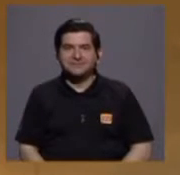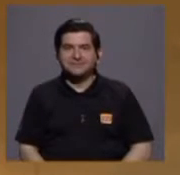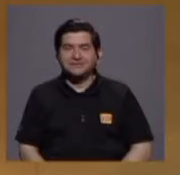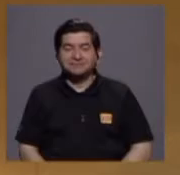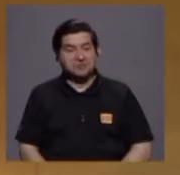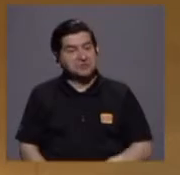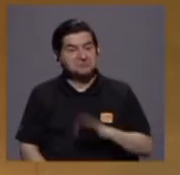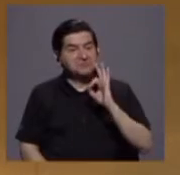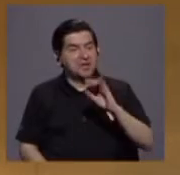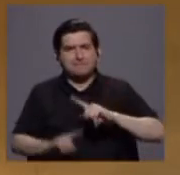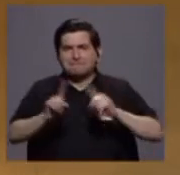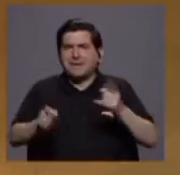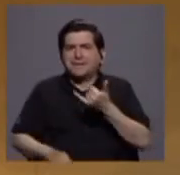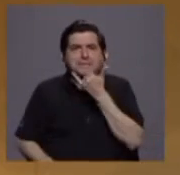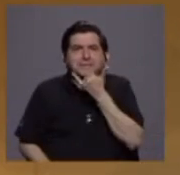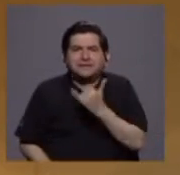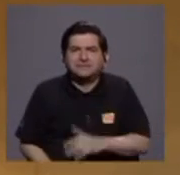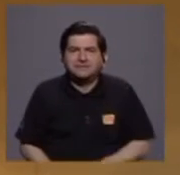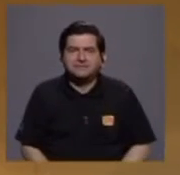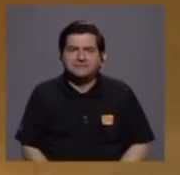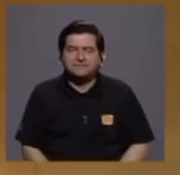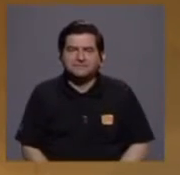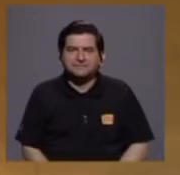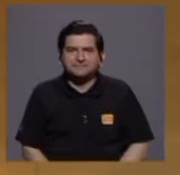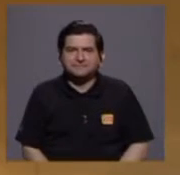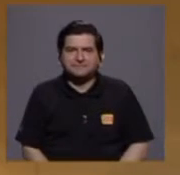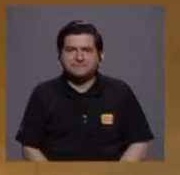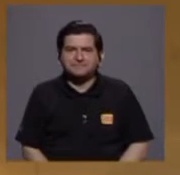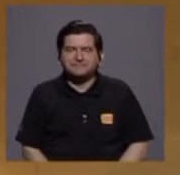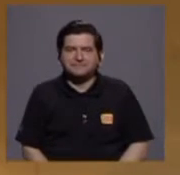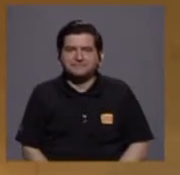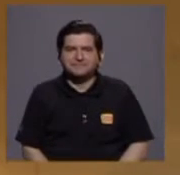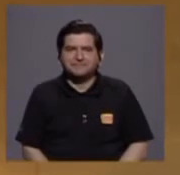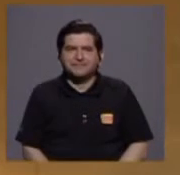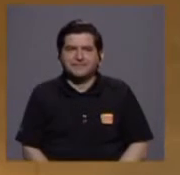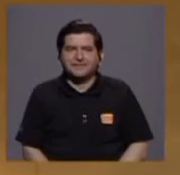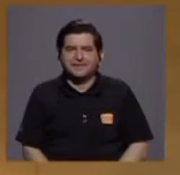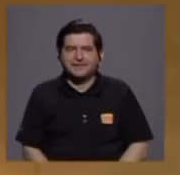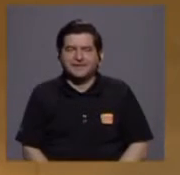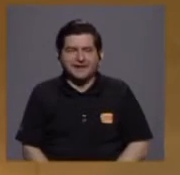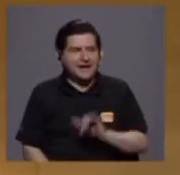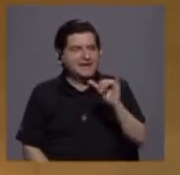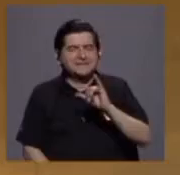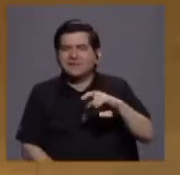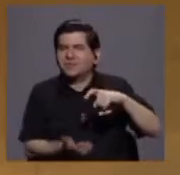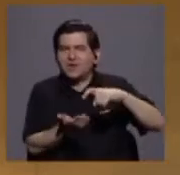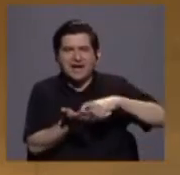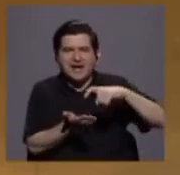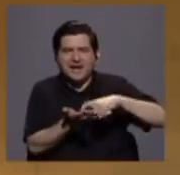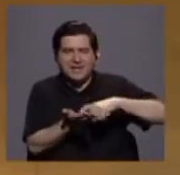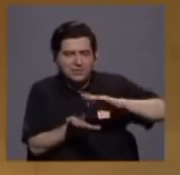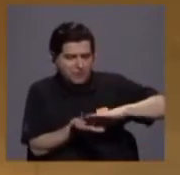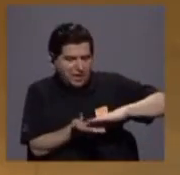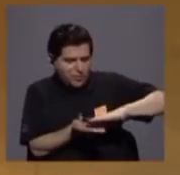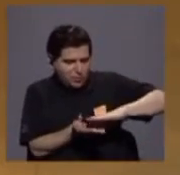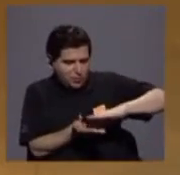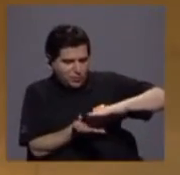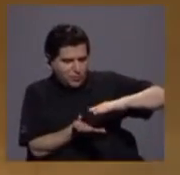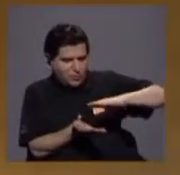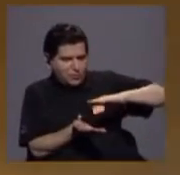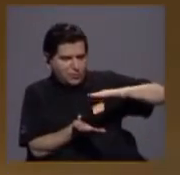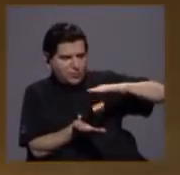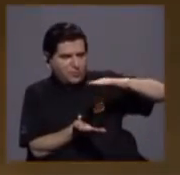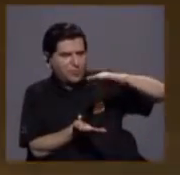santo y bueno. Pero lo que pasa es que esto es como la deuda que se acumula y se acumula.